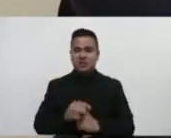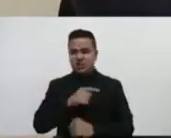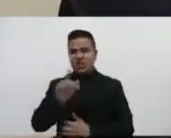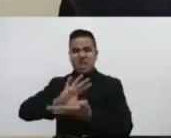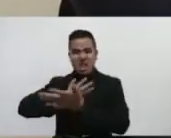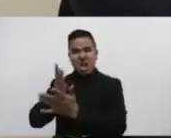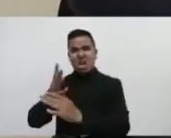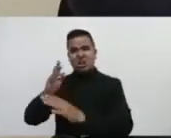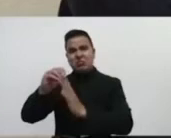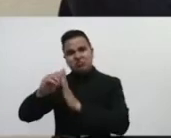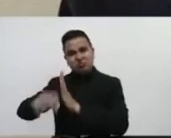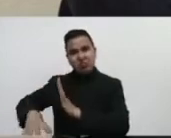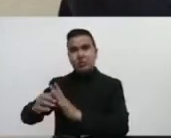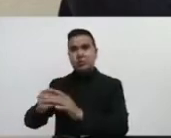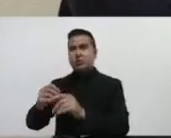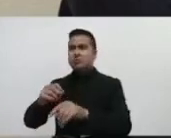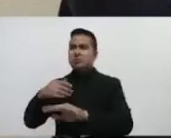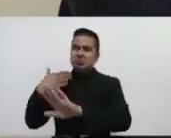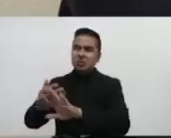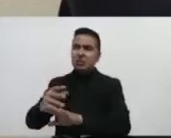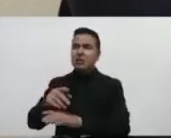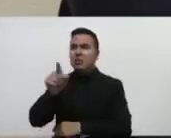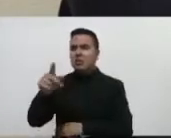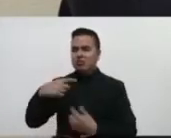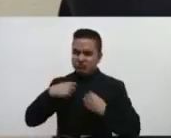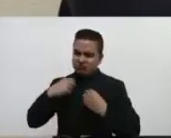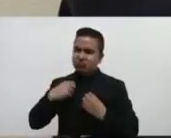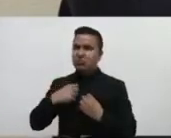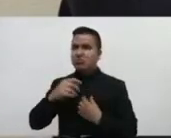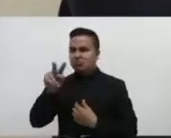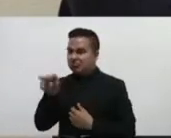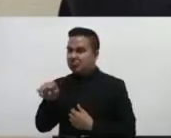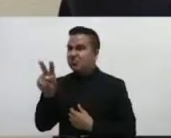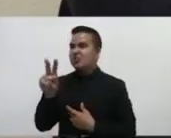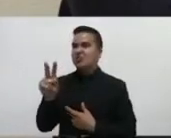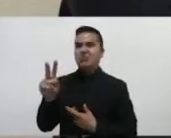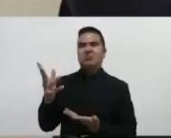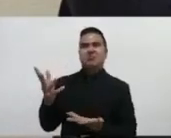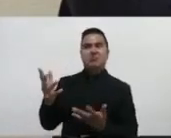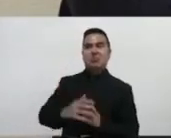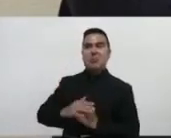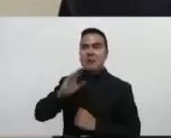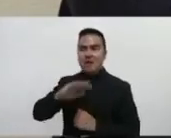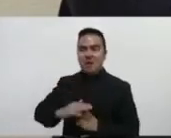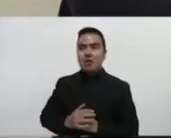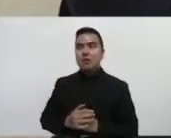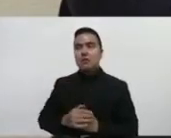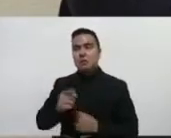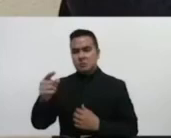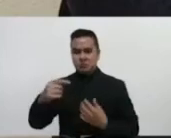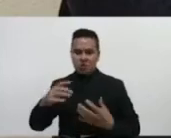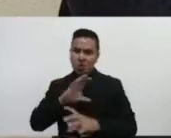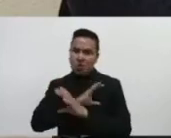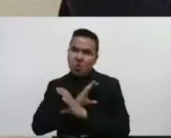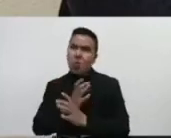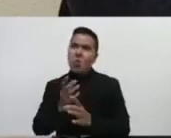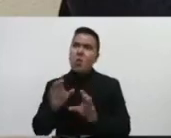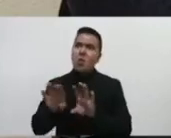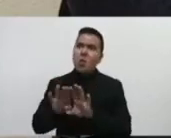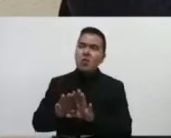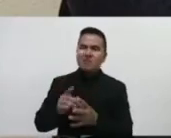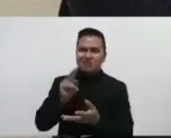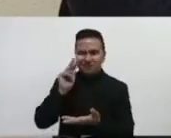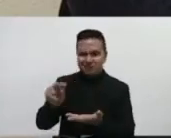con respeto, sin violentarlas, omitiendo cualquier tipo de comentario sobre su aspecto físico,